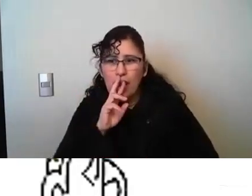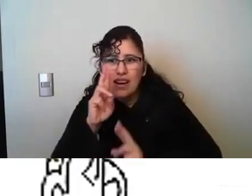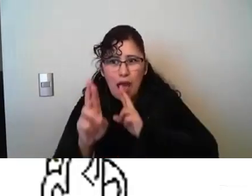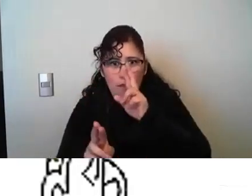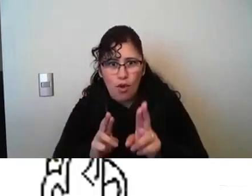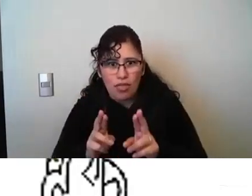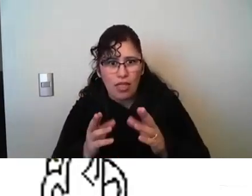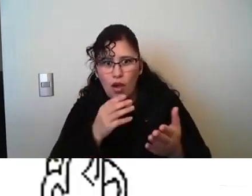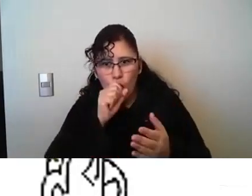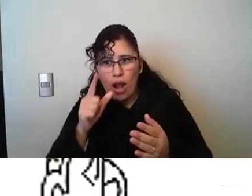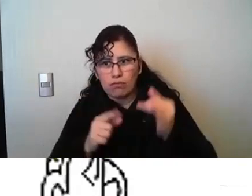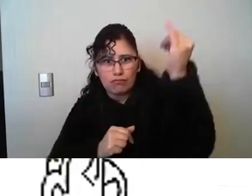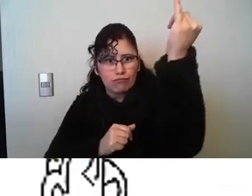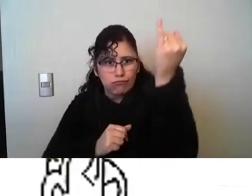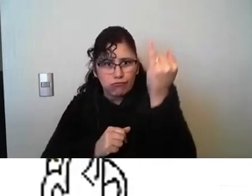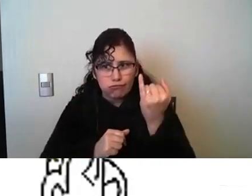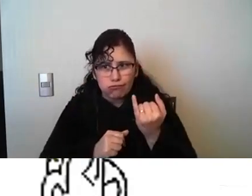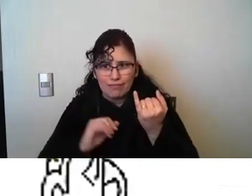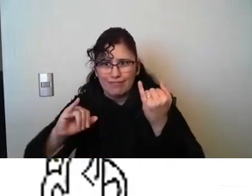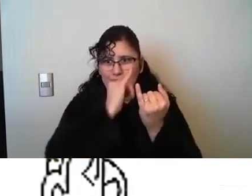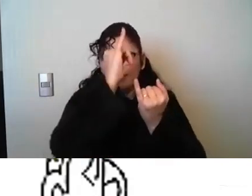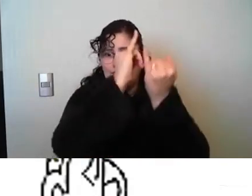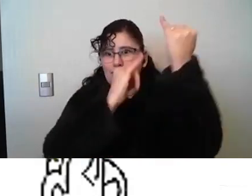son descendentes, aquí hay una,